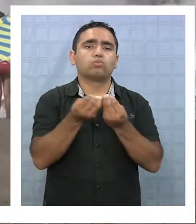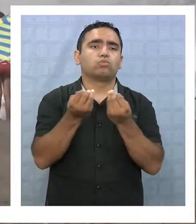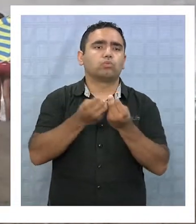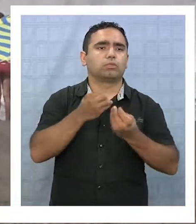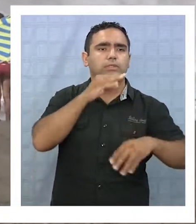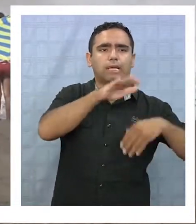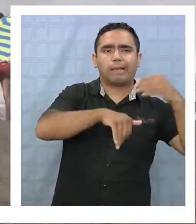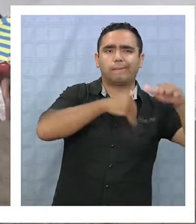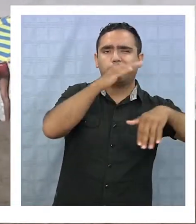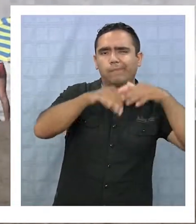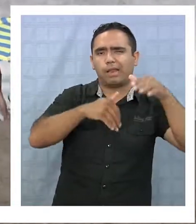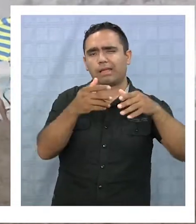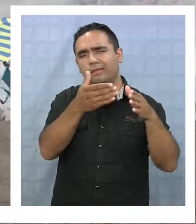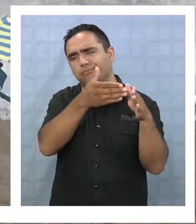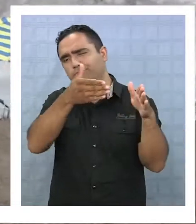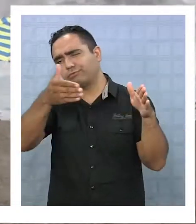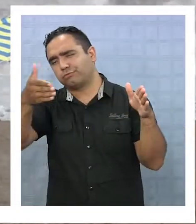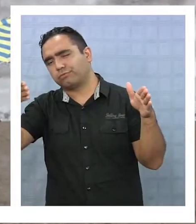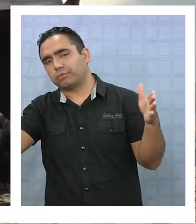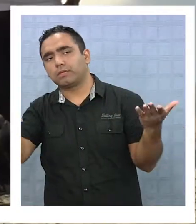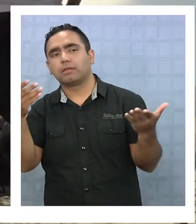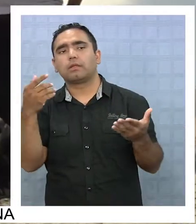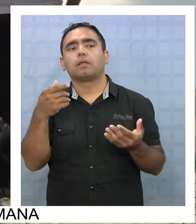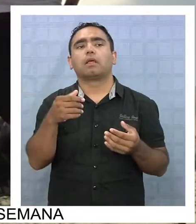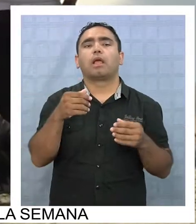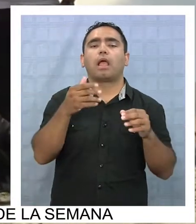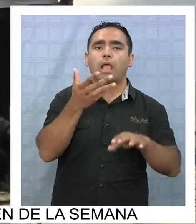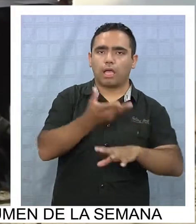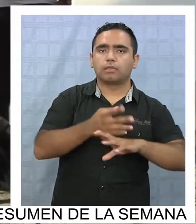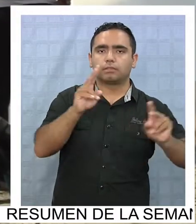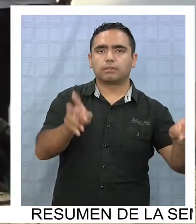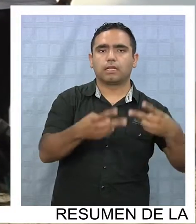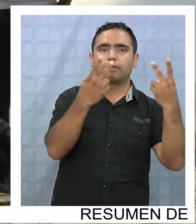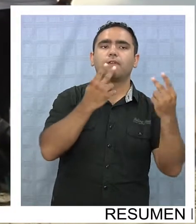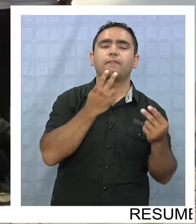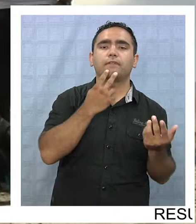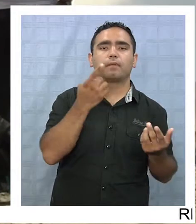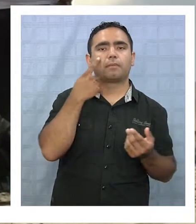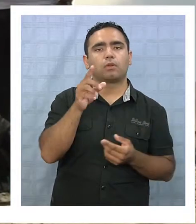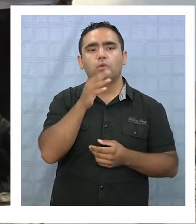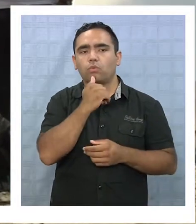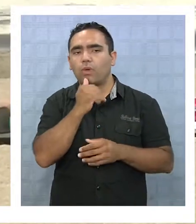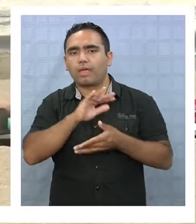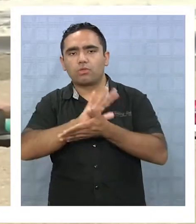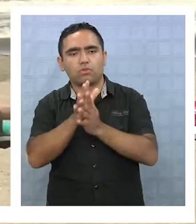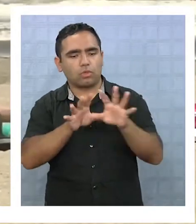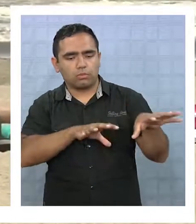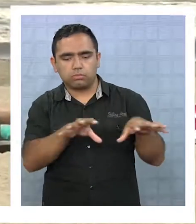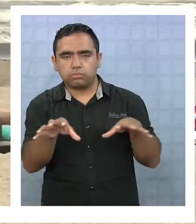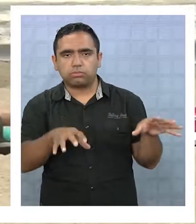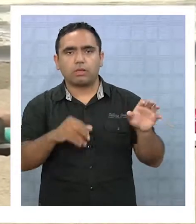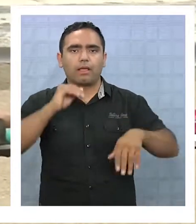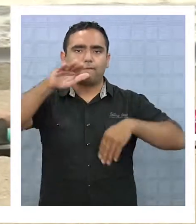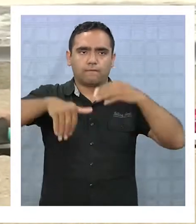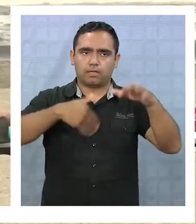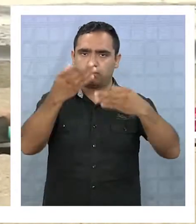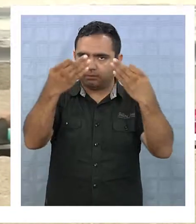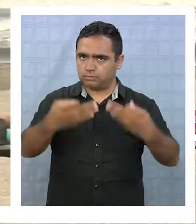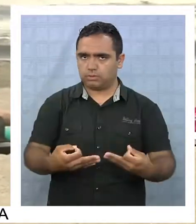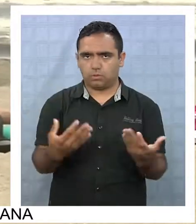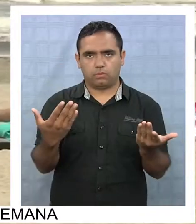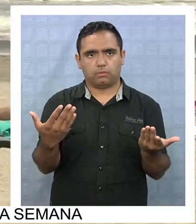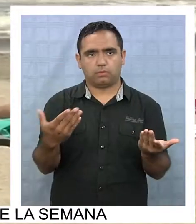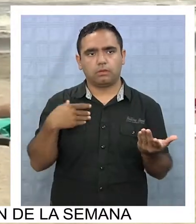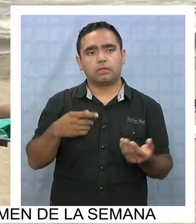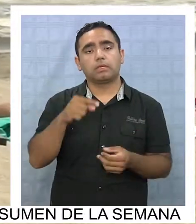visitan los veraneantes en esta época, si bien cuentan con salvavidas, no tienen toda la implementación necesaria para bañarse con absoluta seguridad,